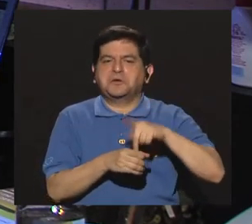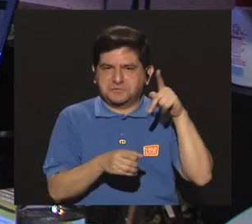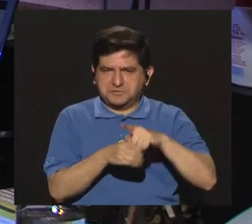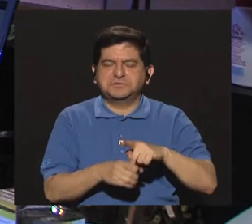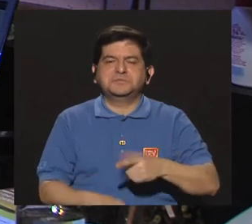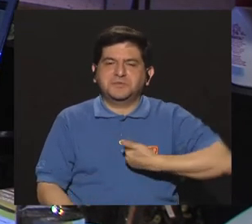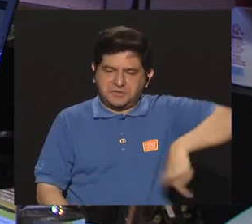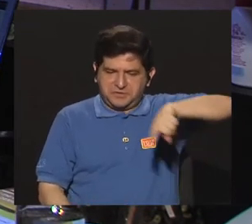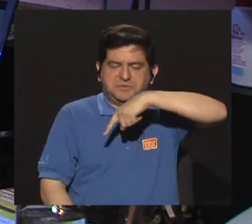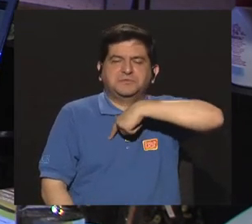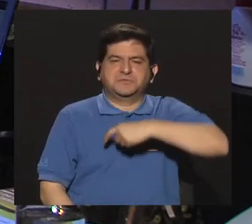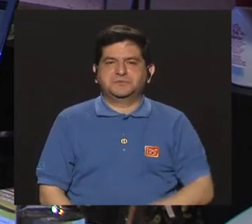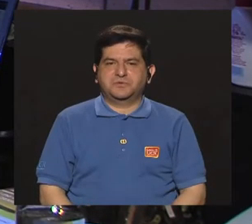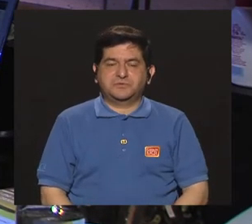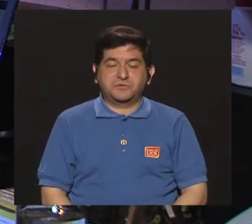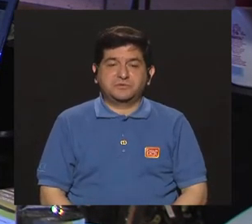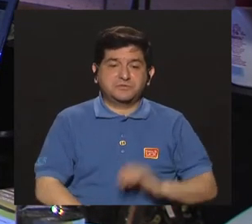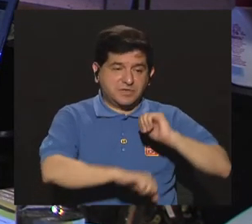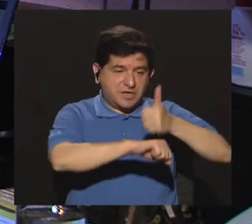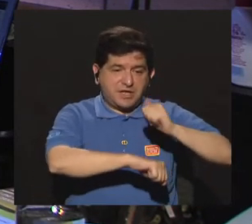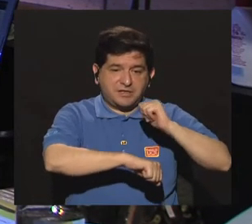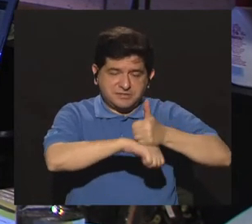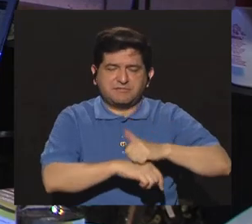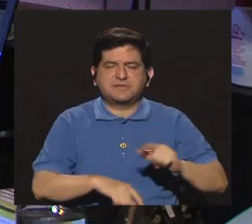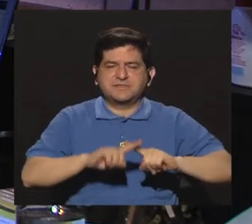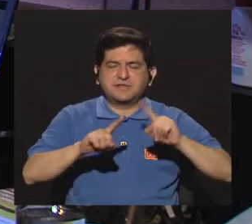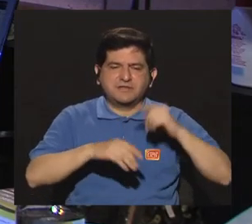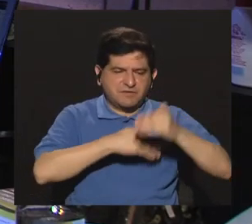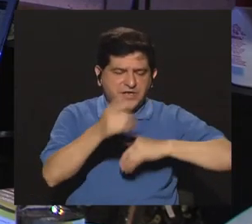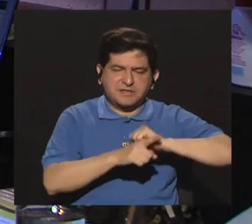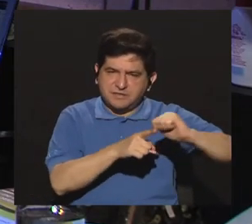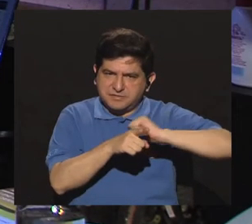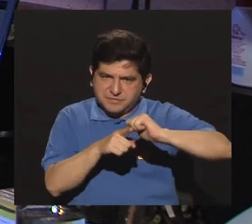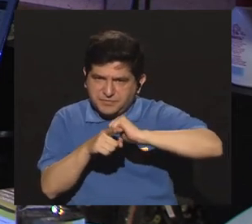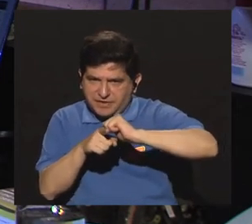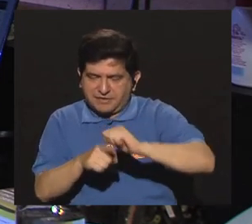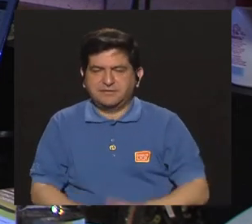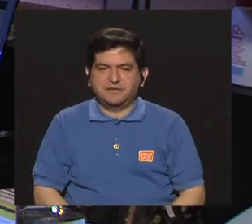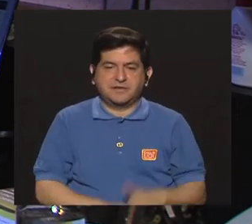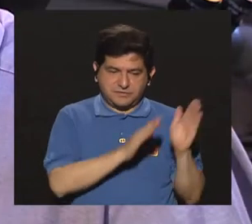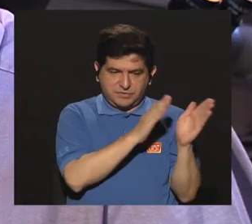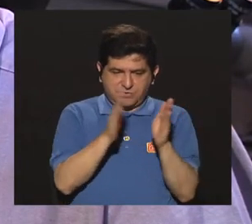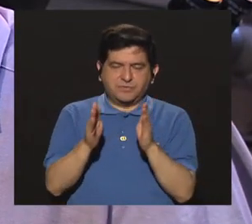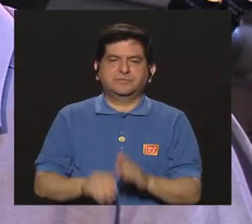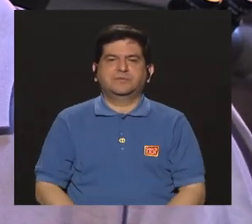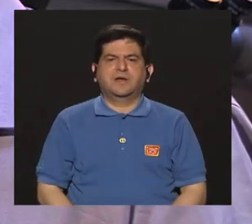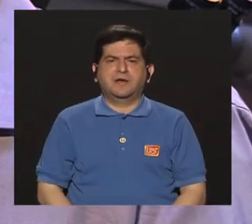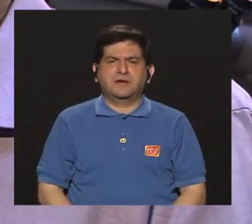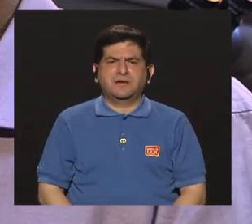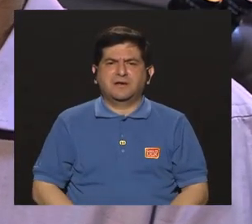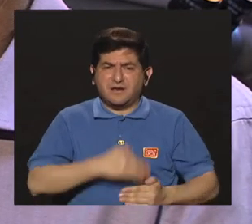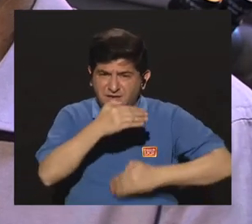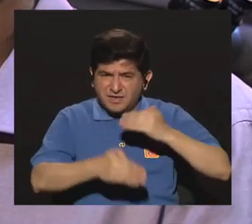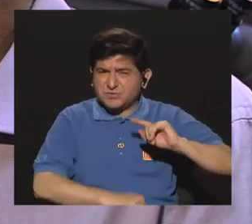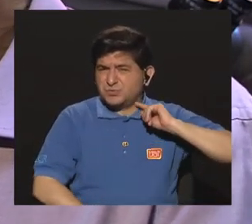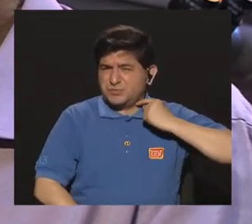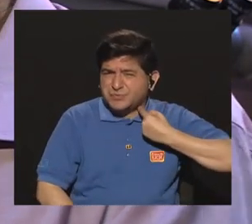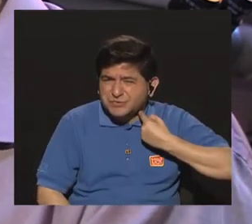en la conformación de las prácticas de ese manejo por medio de planes son procesos muy caros